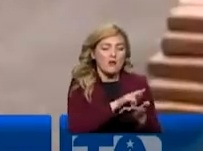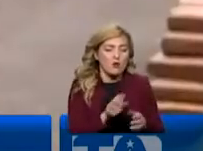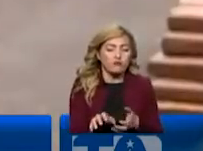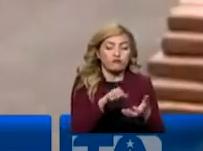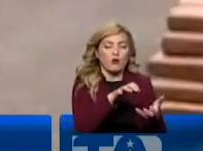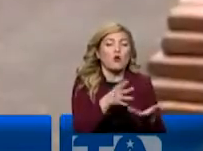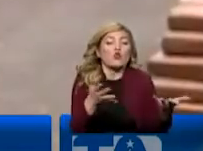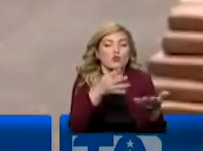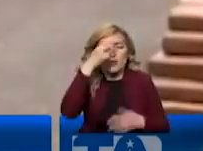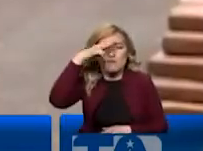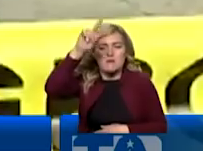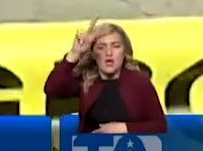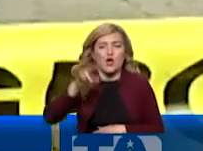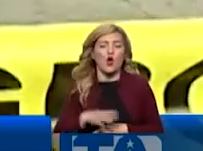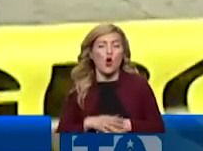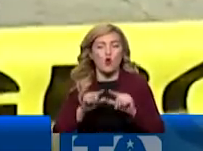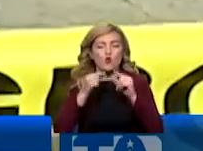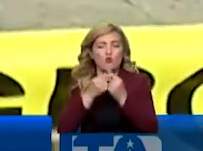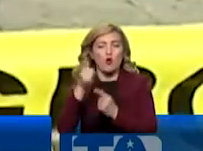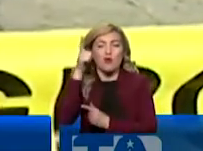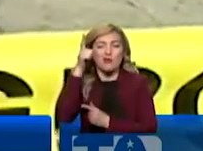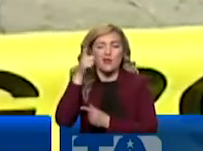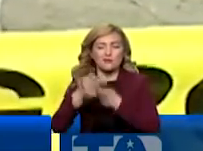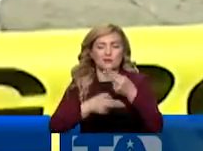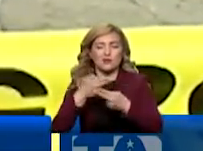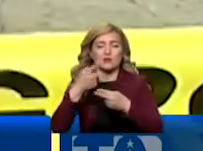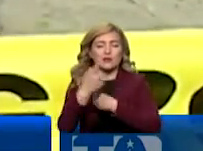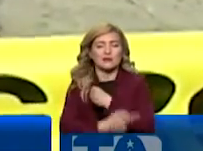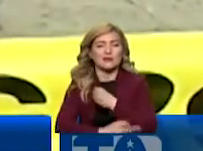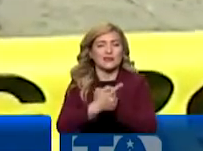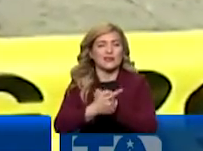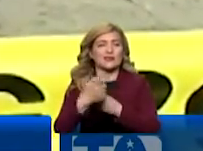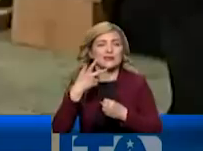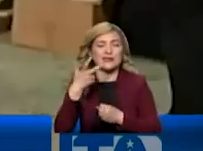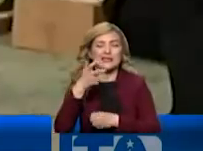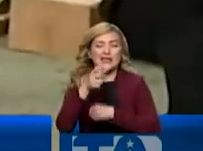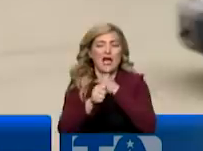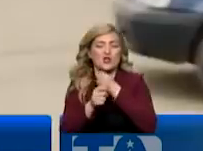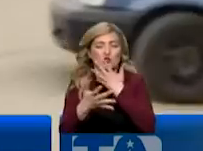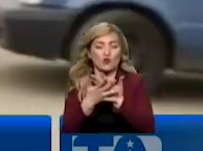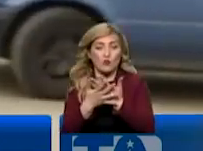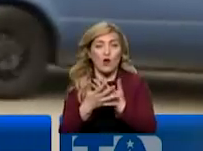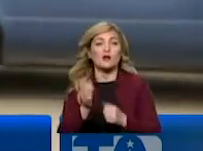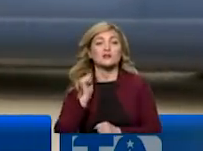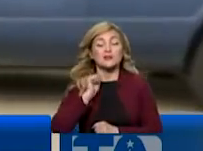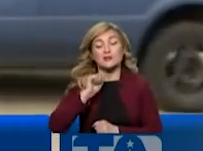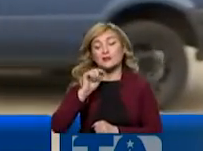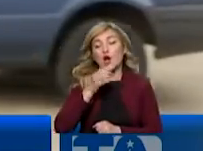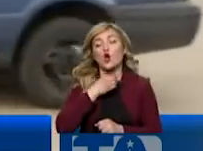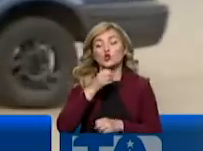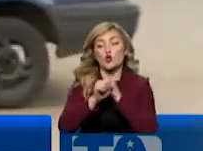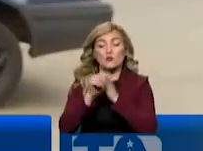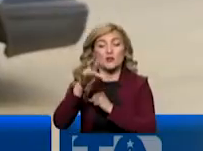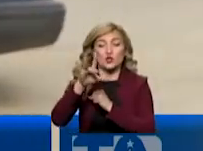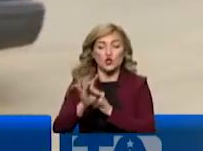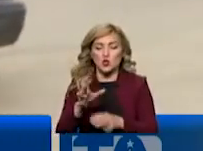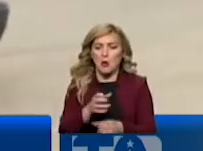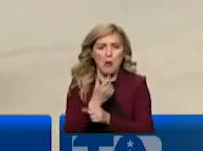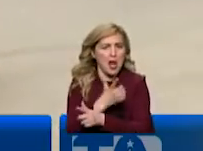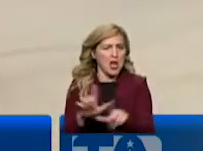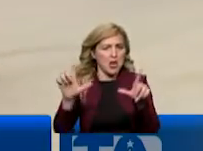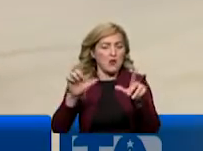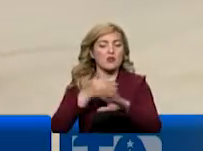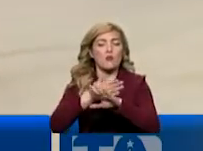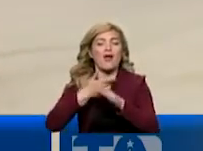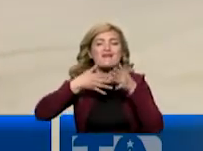Sinaloa, por lo que fue sentenciado a 13 años de cárcel, pero en agosto de 2018 recuperó su libertad de forma irregular. Luego, en diciembre de